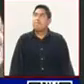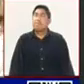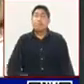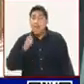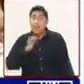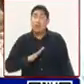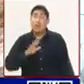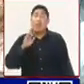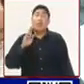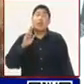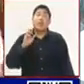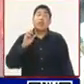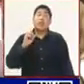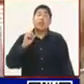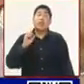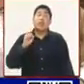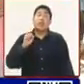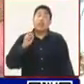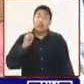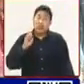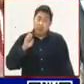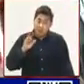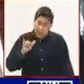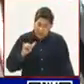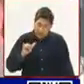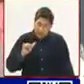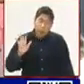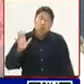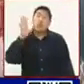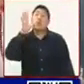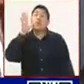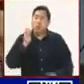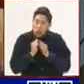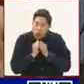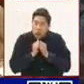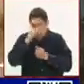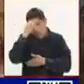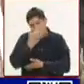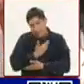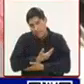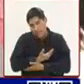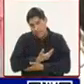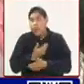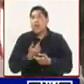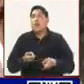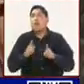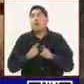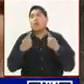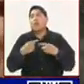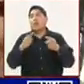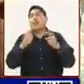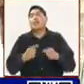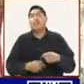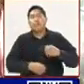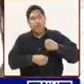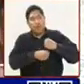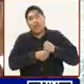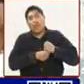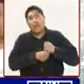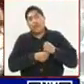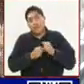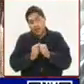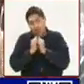Doña Rosemary es una de las mamás que, como siempre, no se separan de sus hijos y hasta en el momento que ellos deciden ir al cuartel,